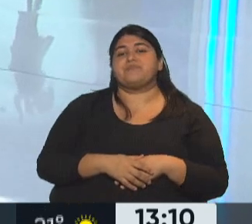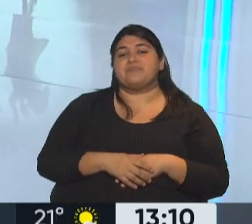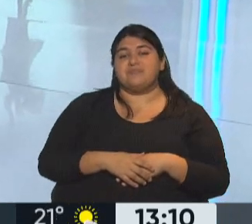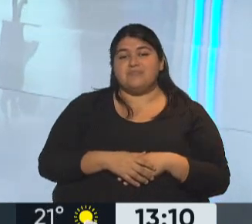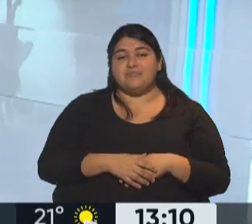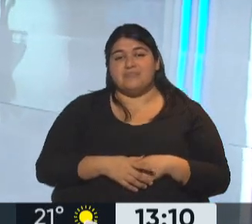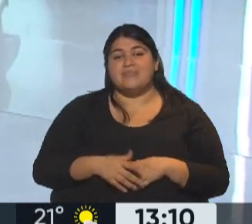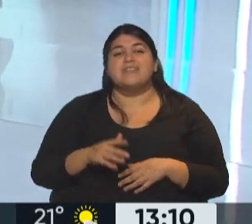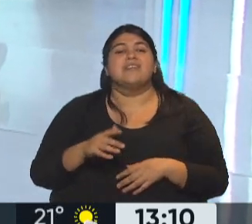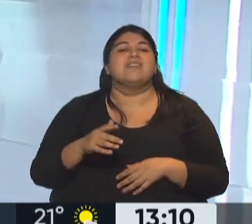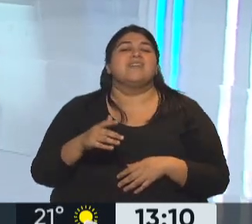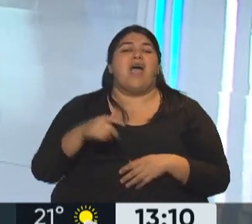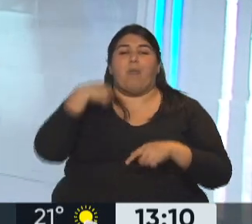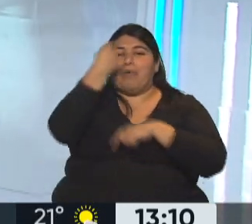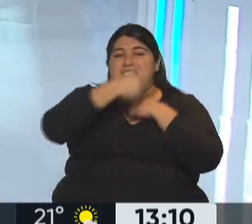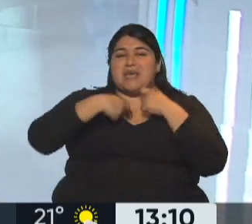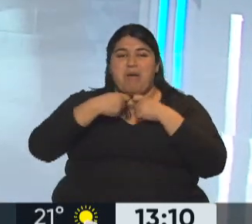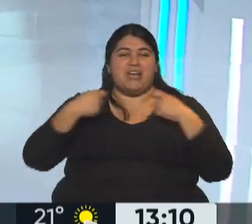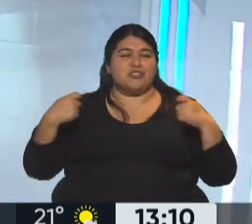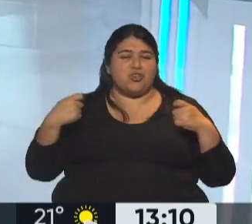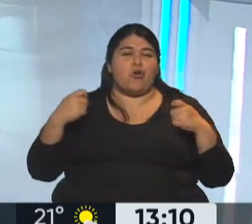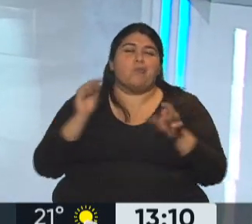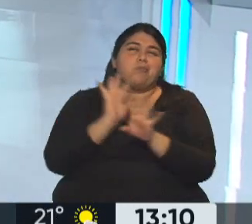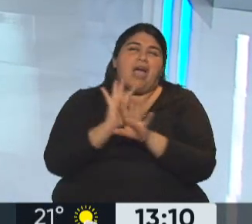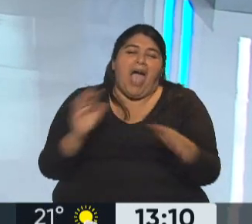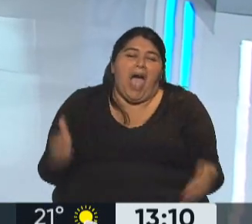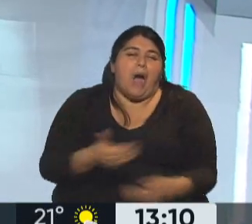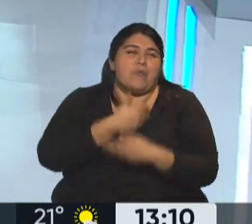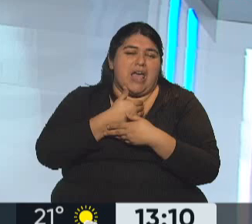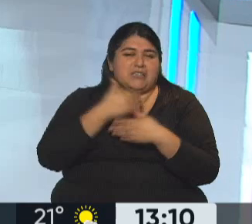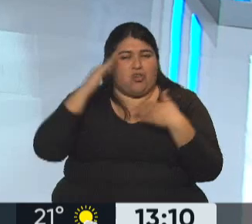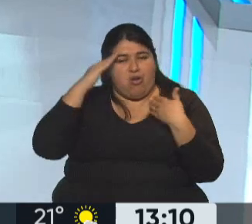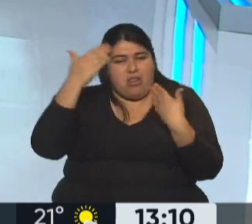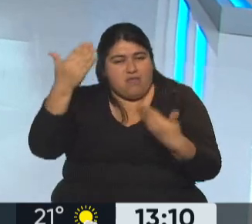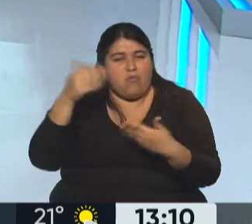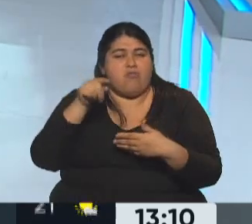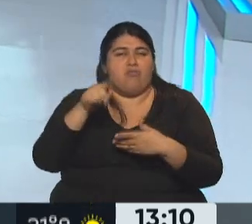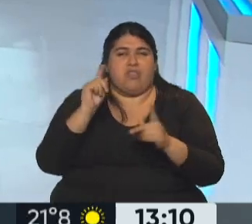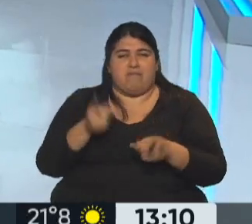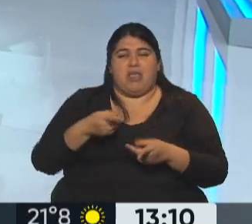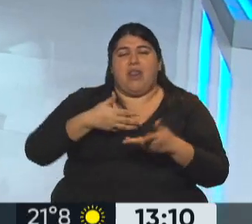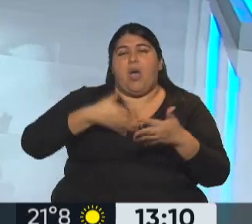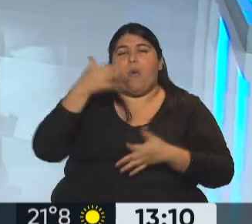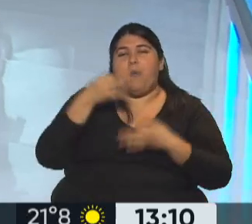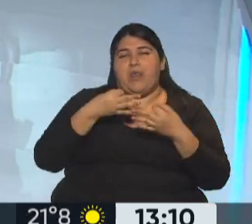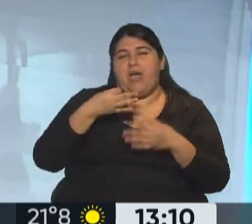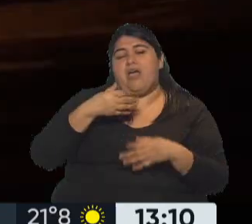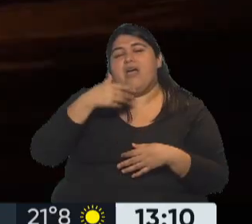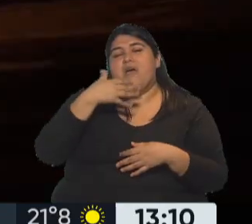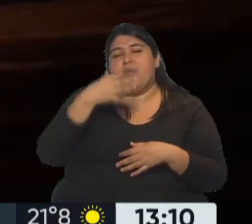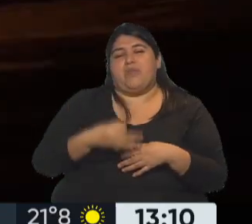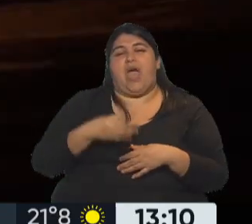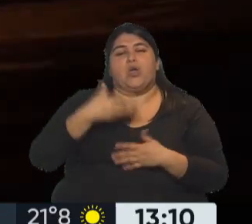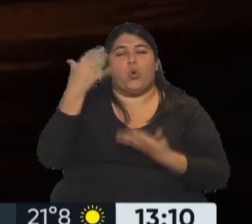Renovando el abrazo a las abuelas de Plaza de Mayo y reafirmando las banderas de memoria, verdad y justicia, hoy comienza en La Plata una